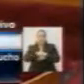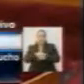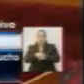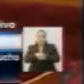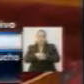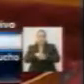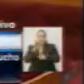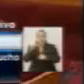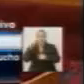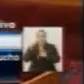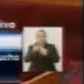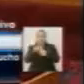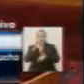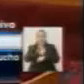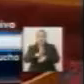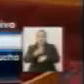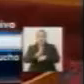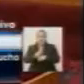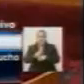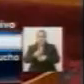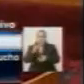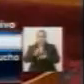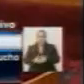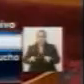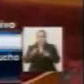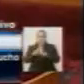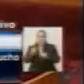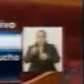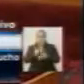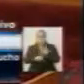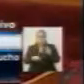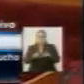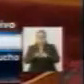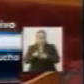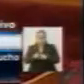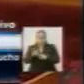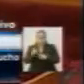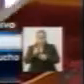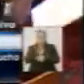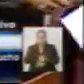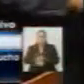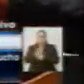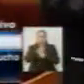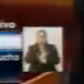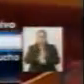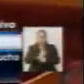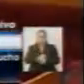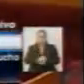no solo el desarrollo integral sino también la seguridad